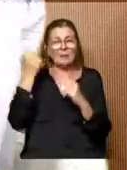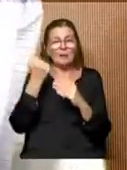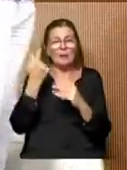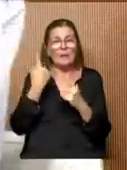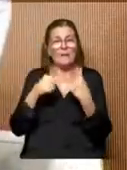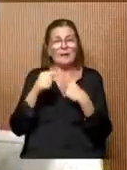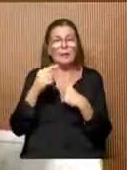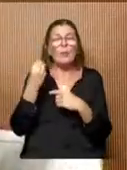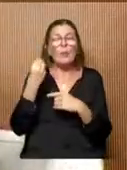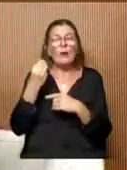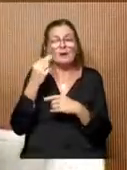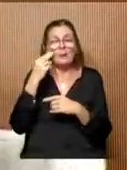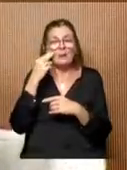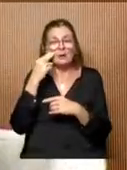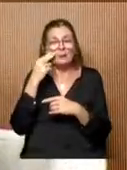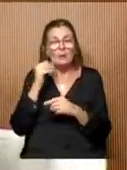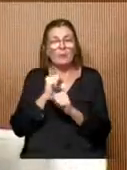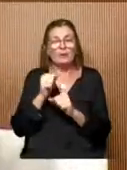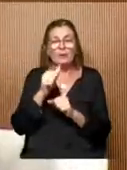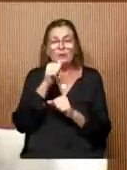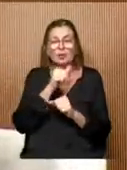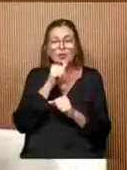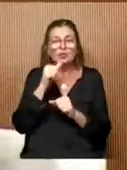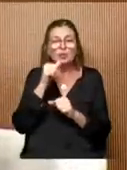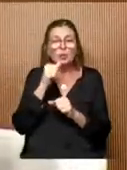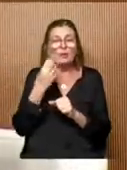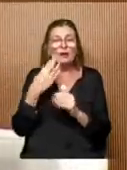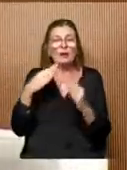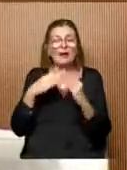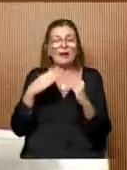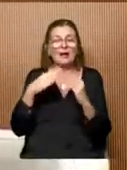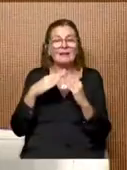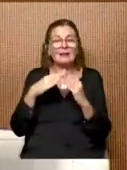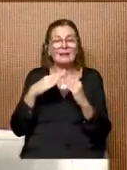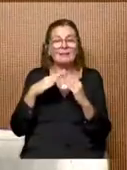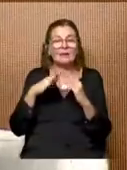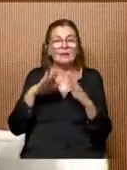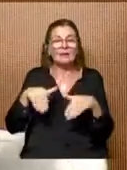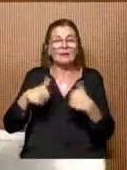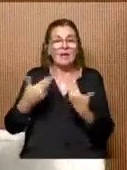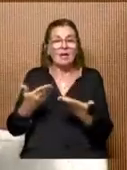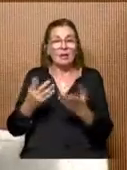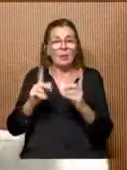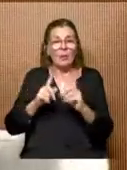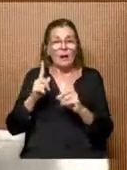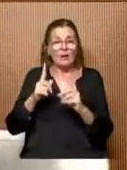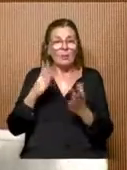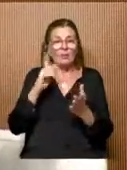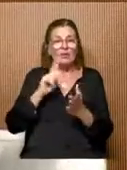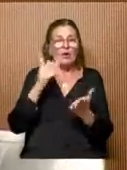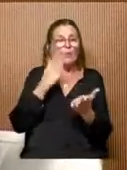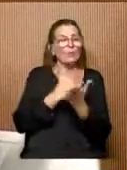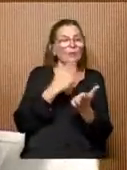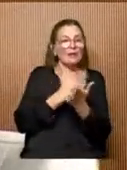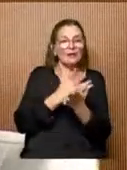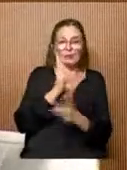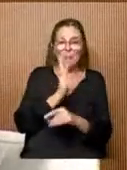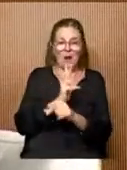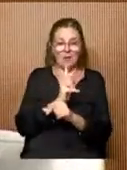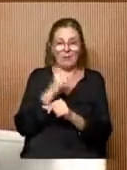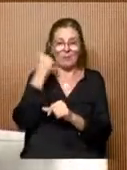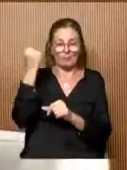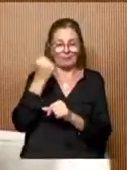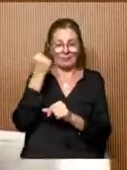el problema? ¿Por qué no se puede resolver? Porque la vivienda está concebida como una mercancía más, no como un derecho humano fundamental. Y